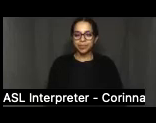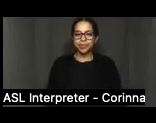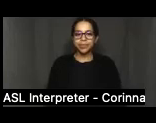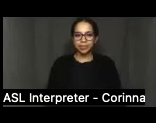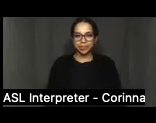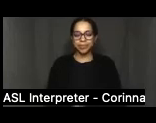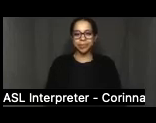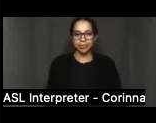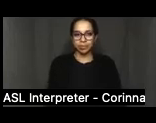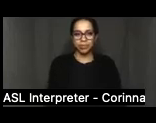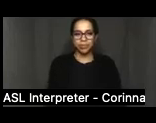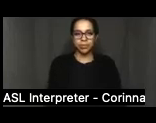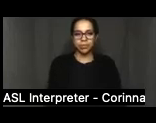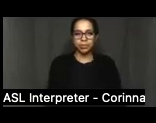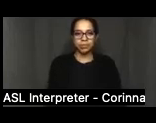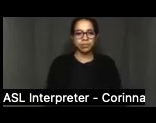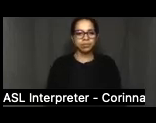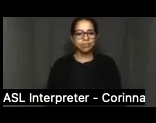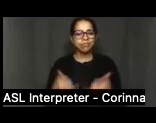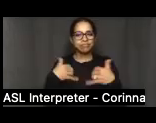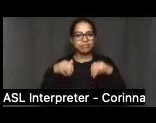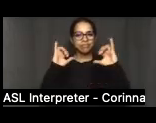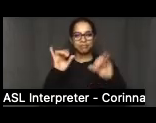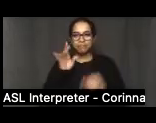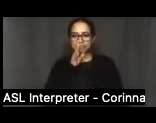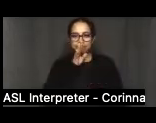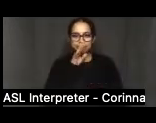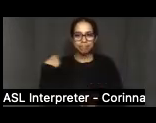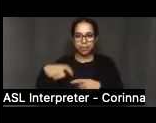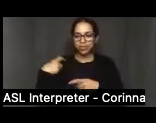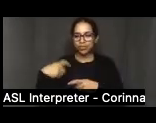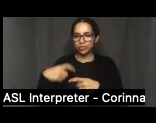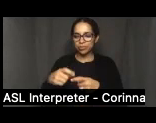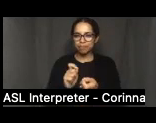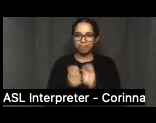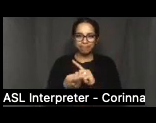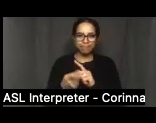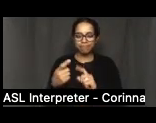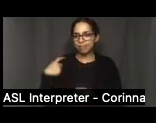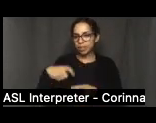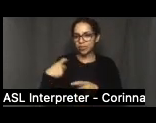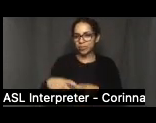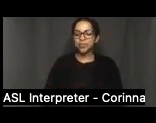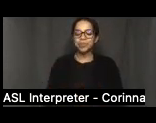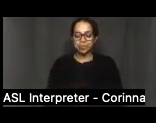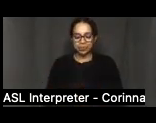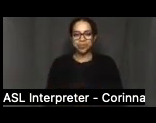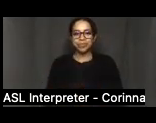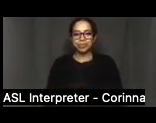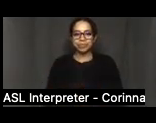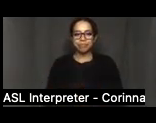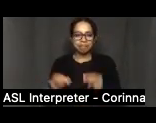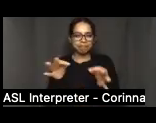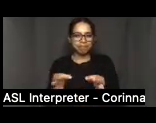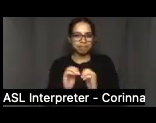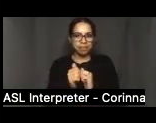Zoom. Lo que verán en un par de minutitos es que aparecerá un nuevo botón que parece un globo terráqueo en la barra inferior de su pantalla. En la barra donde tienen los